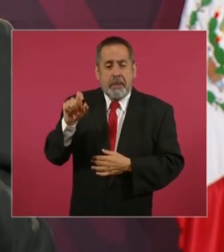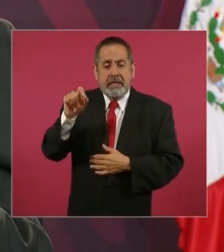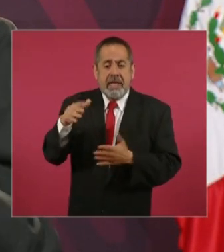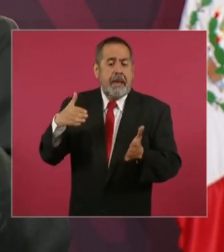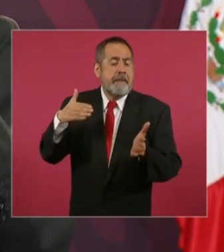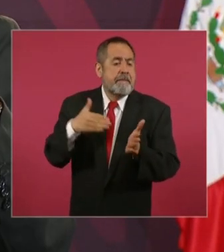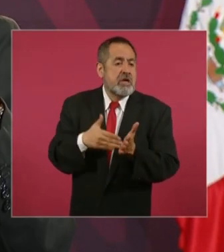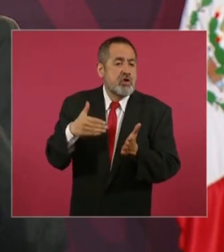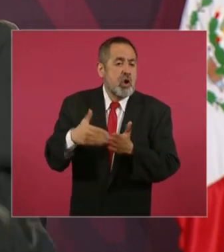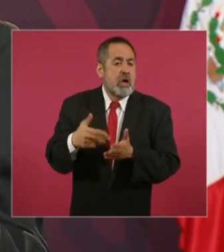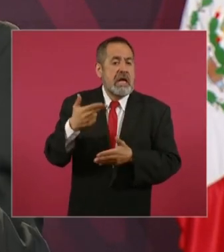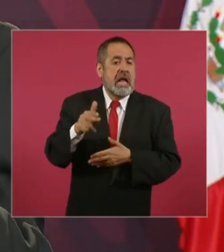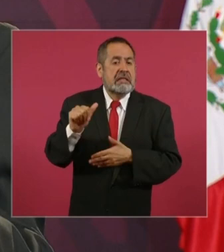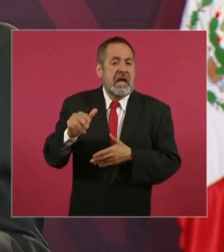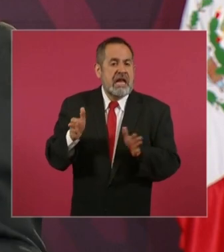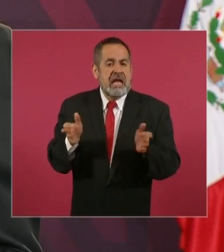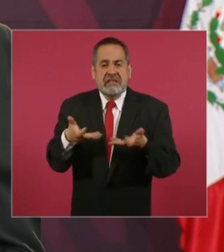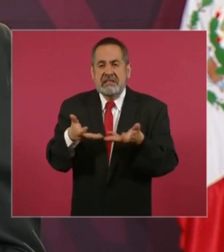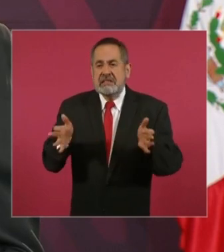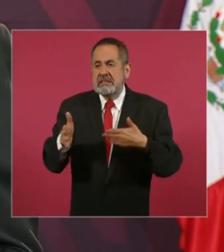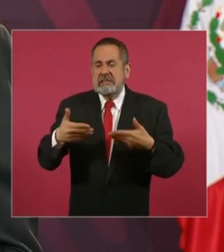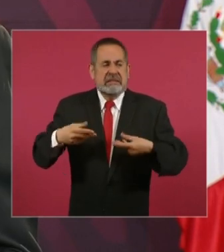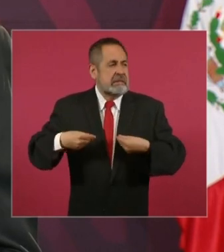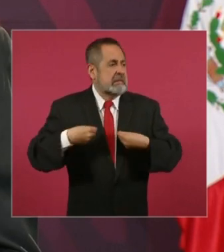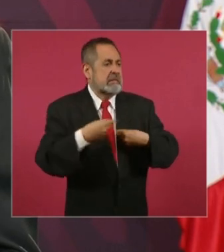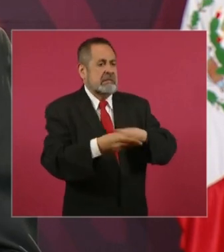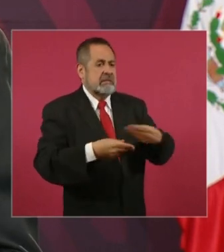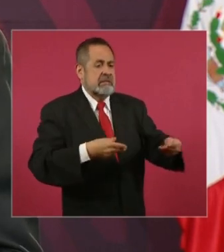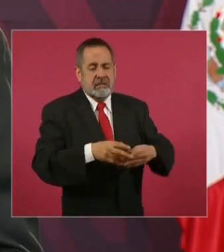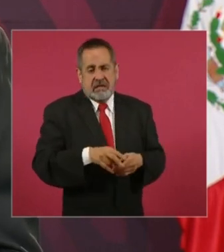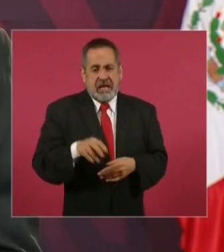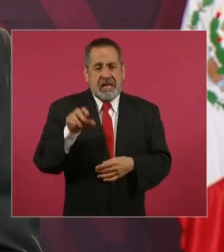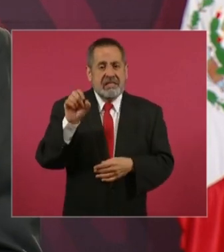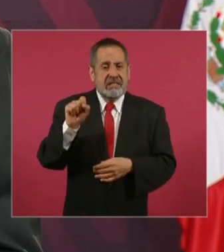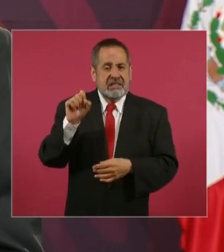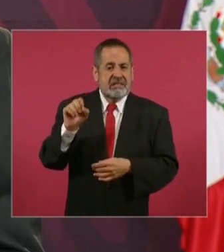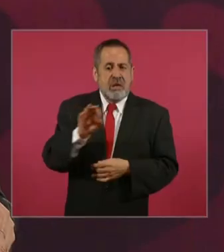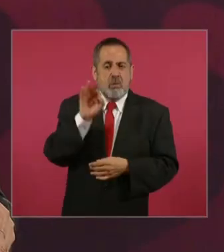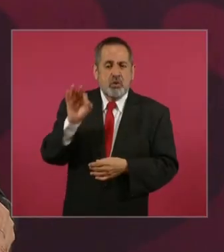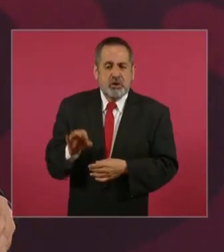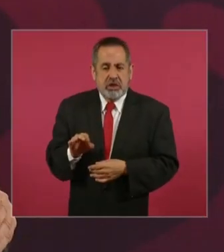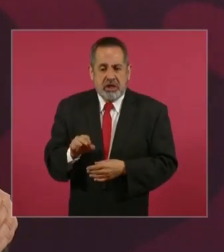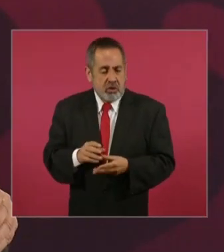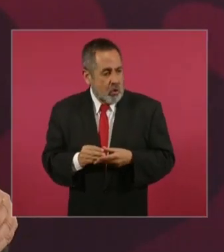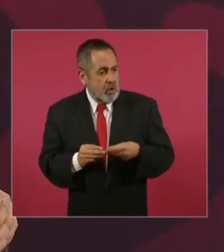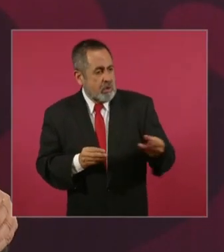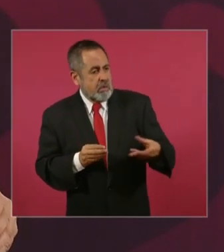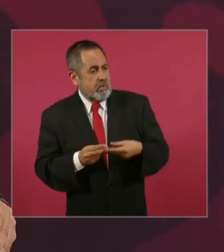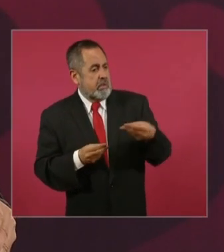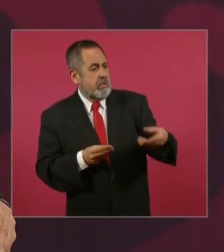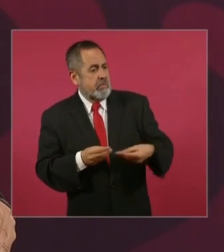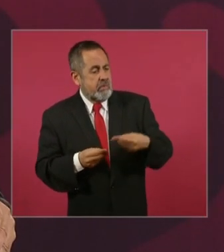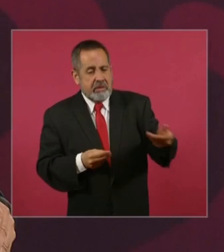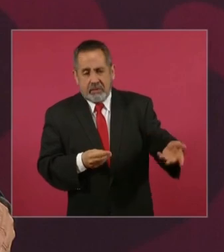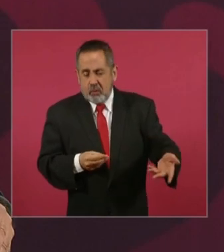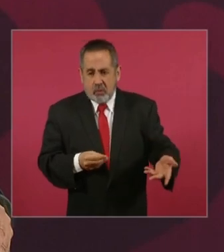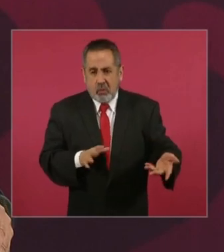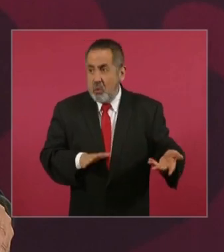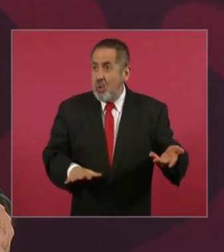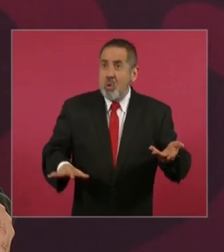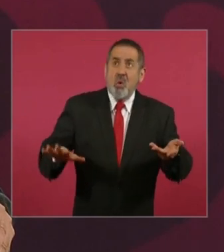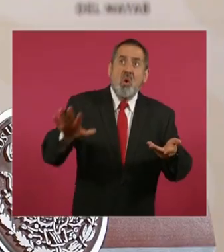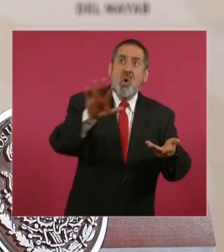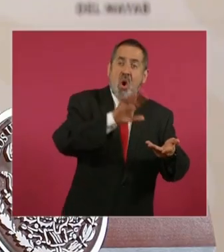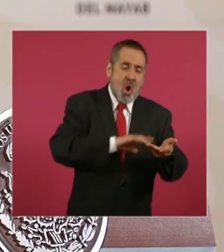120 millones de hectáreas, el 60% del territorio nacional